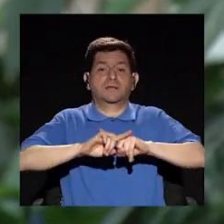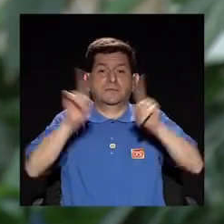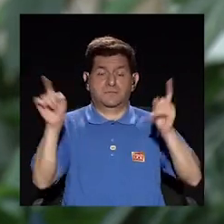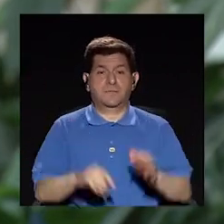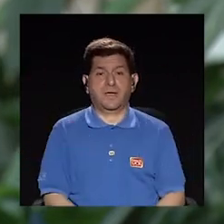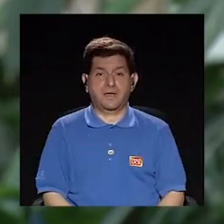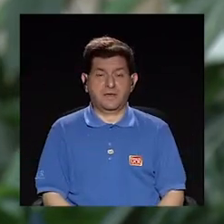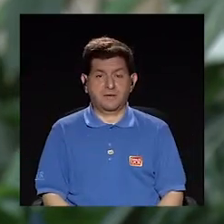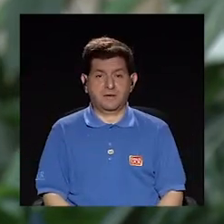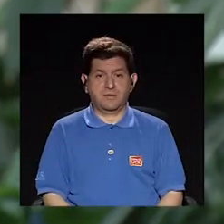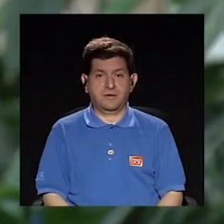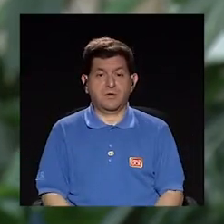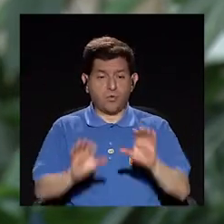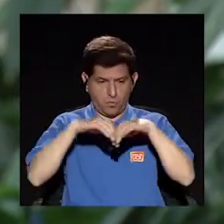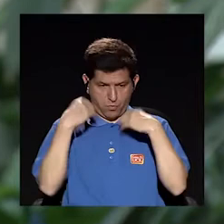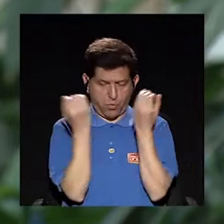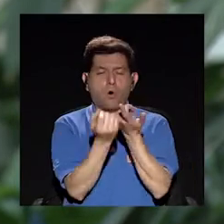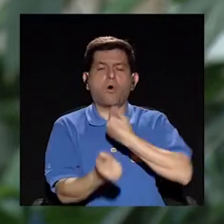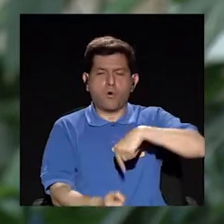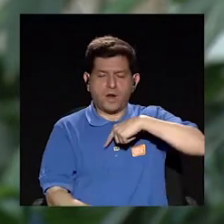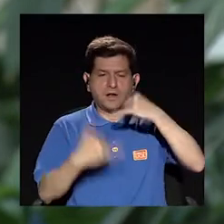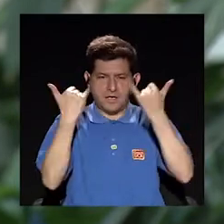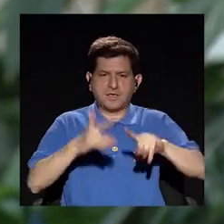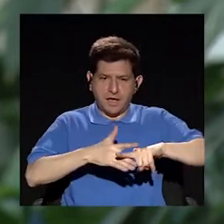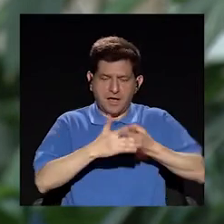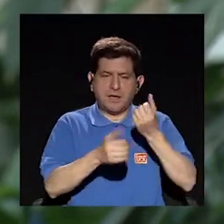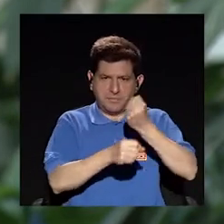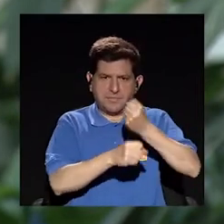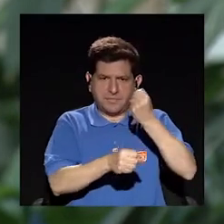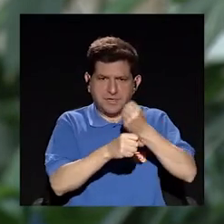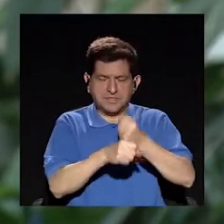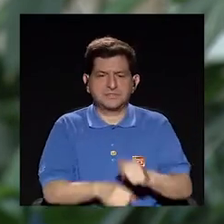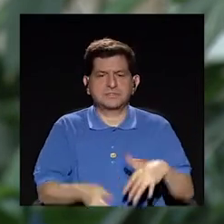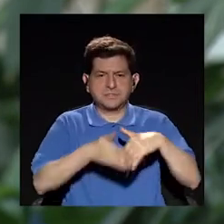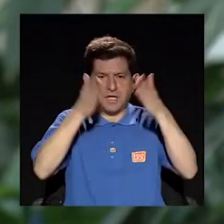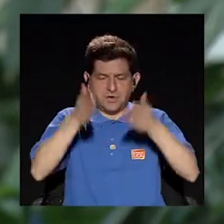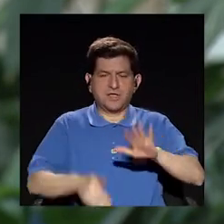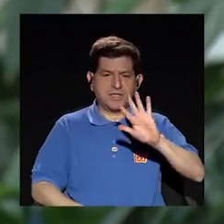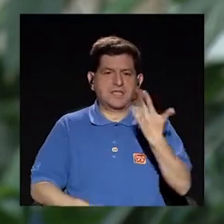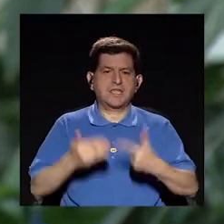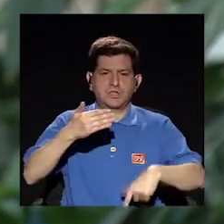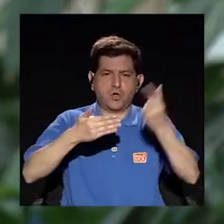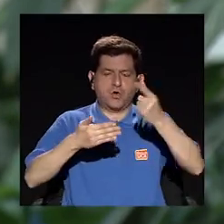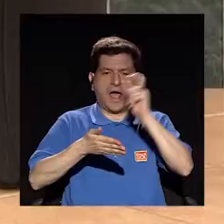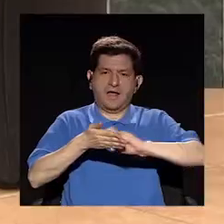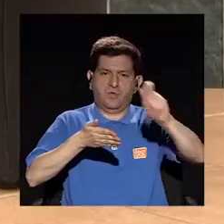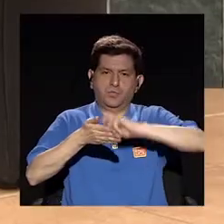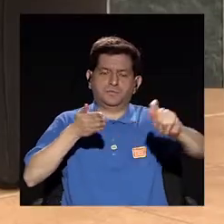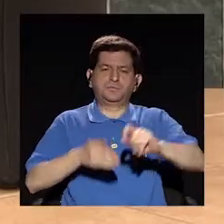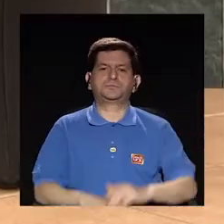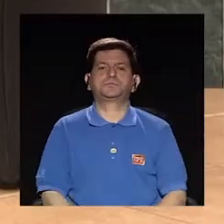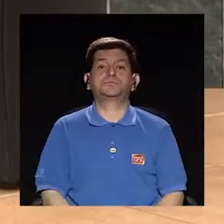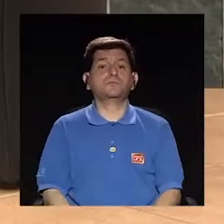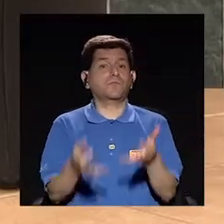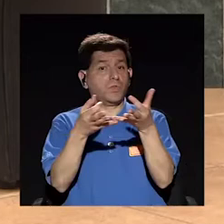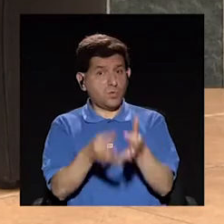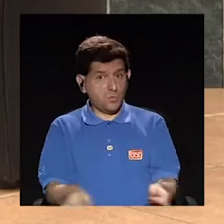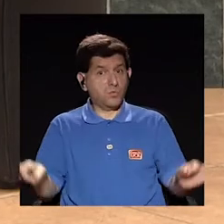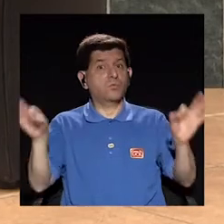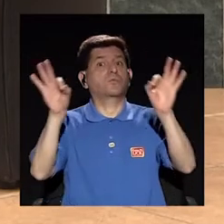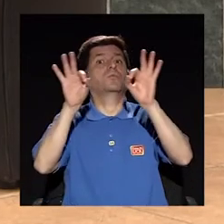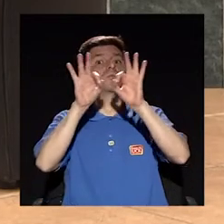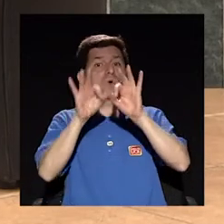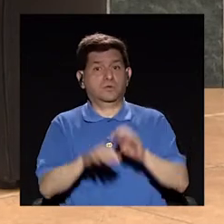sí, nosotros, como les digo, como organización ya estamos comenzando a trabajar incluso con estudiantes de 5º grado de escuela. Uh-huh. Carla, muy